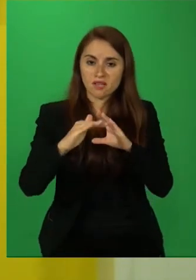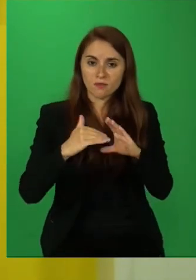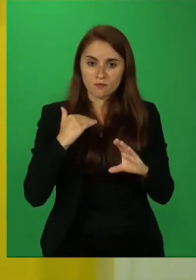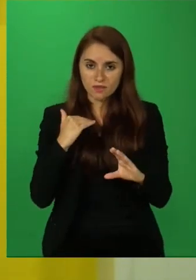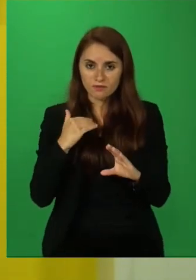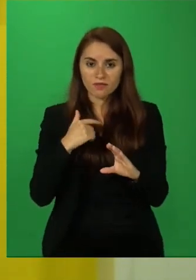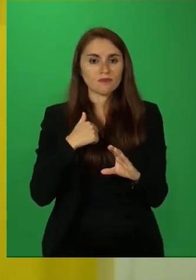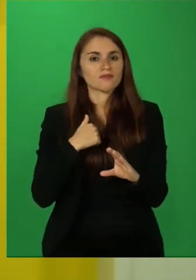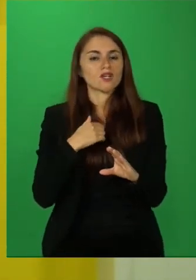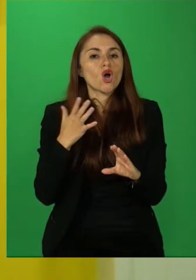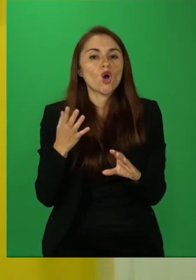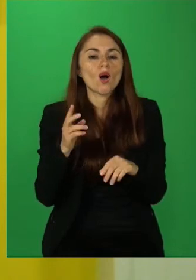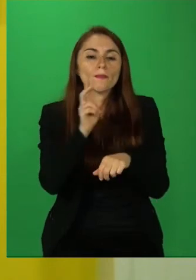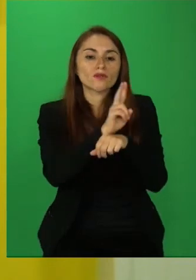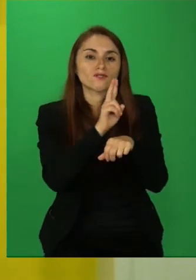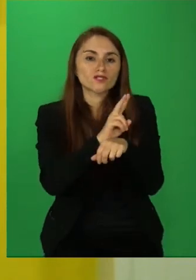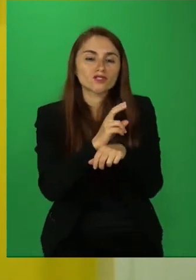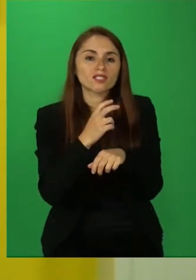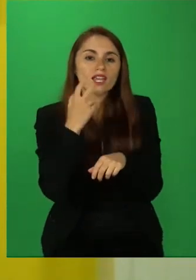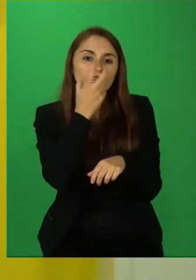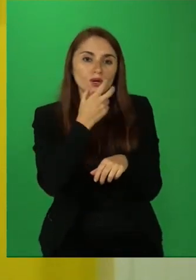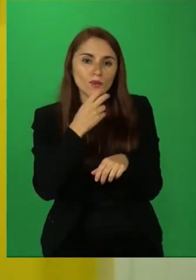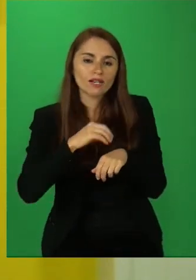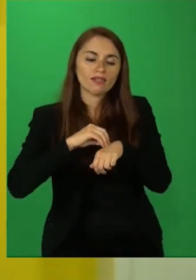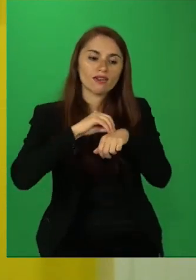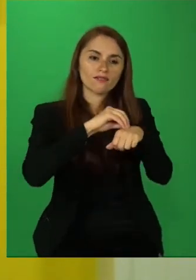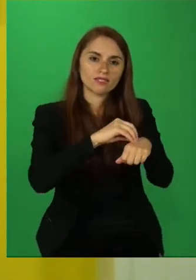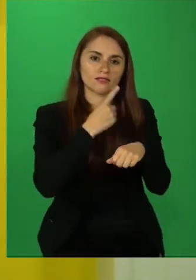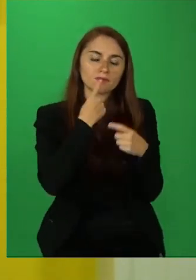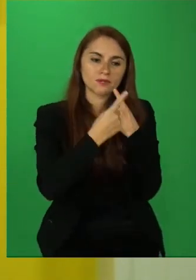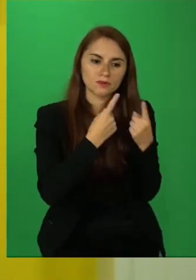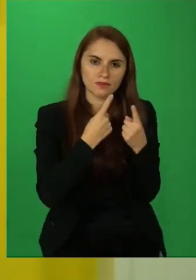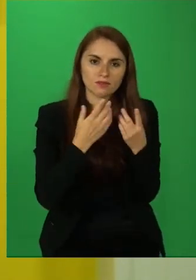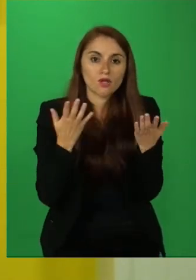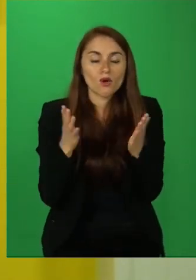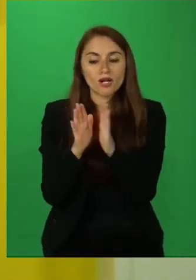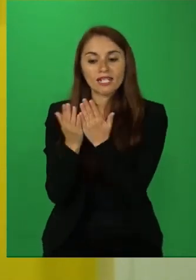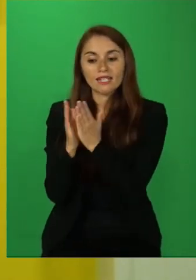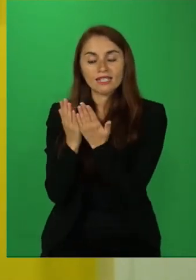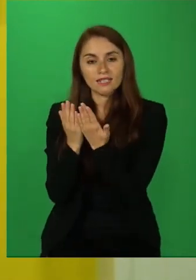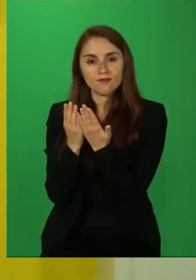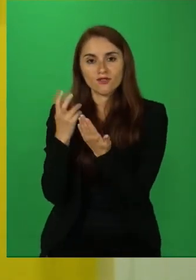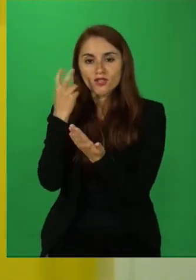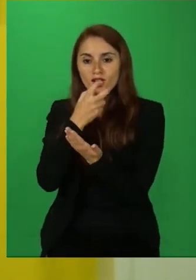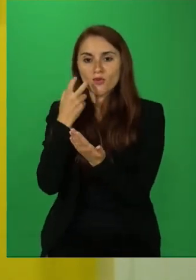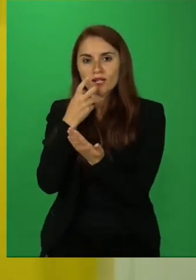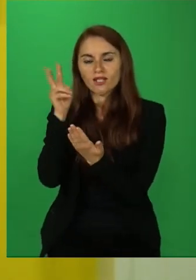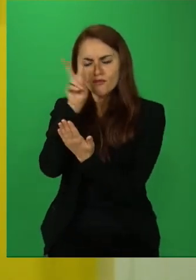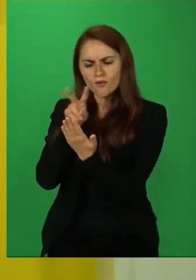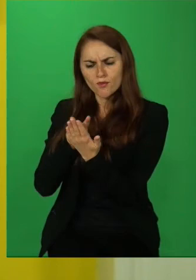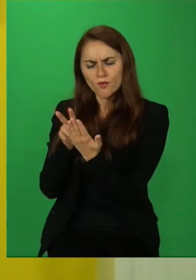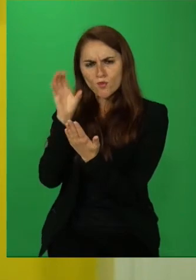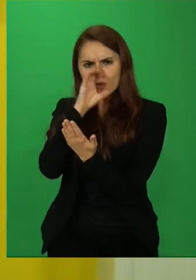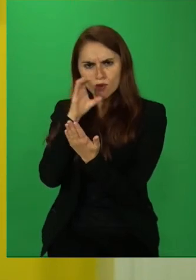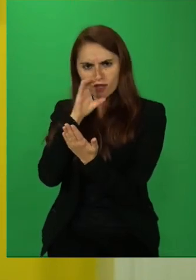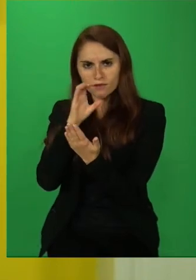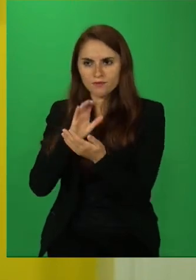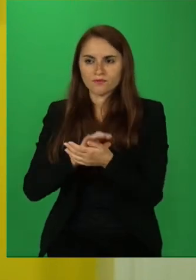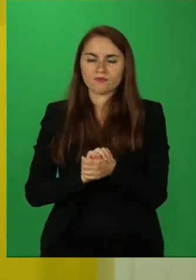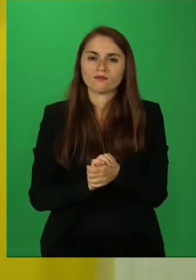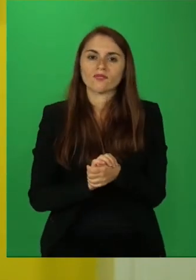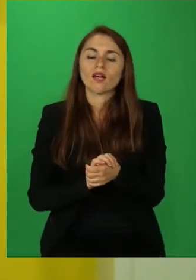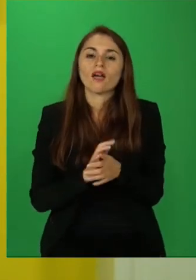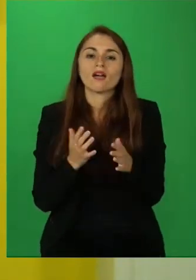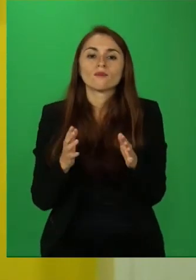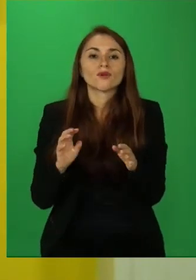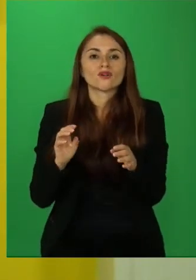también con tu profesora de lenguaje o en tu libro escolar. Vamos a un segundo